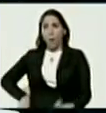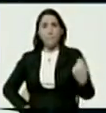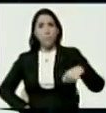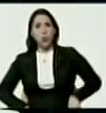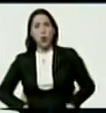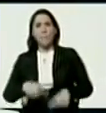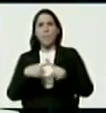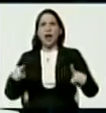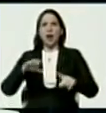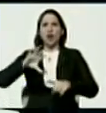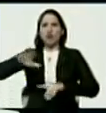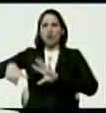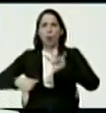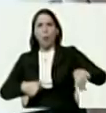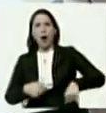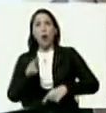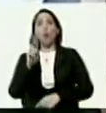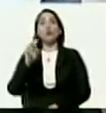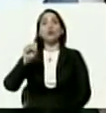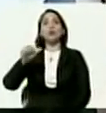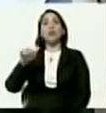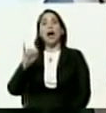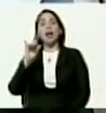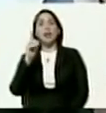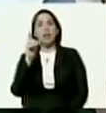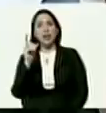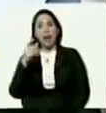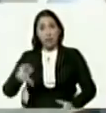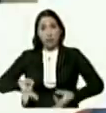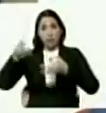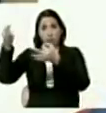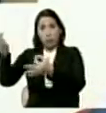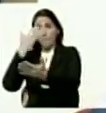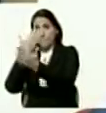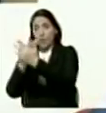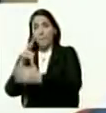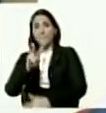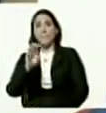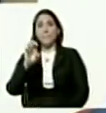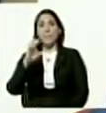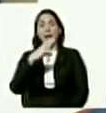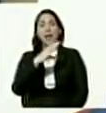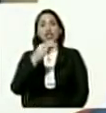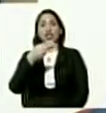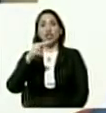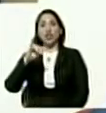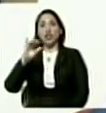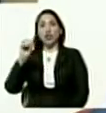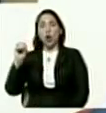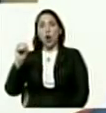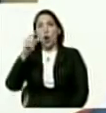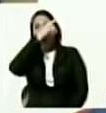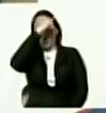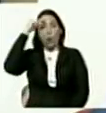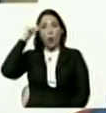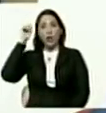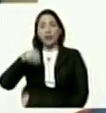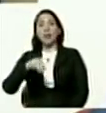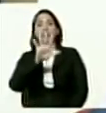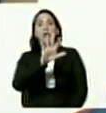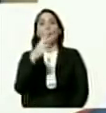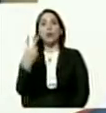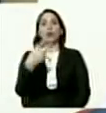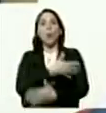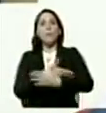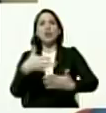Y USAID le entrega personalmente a Carlos Vecchio y a Julio Borges 52 millones